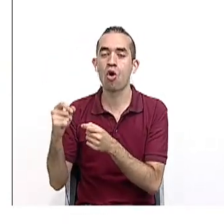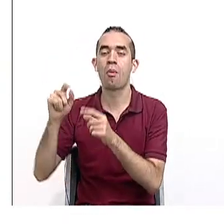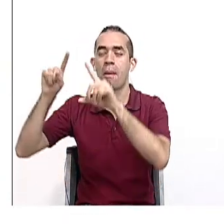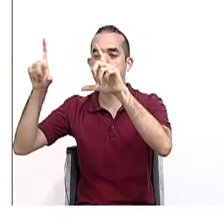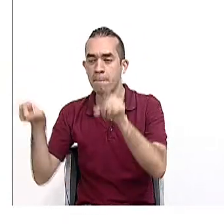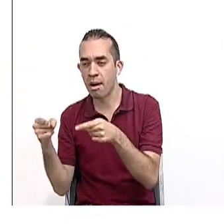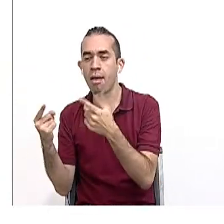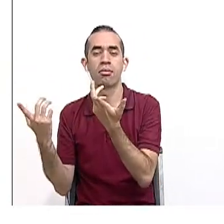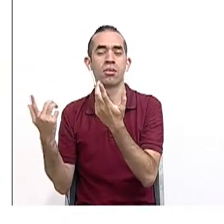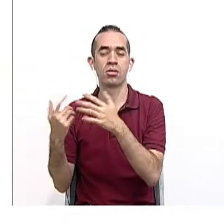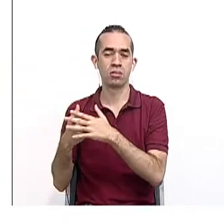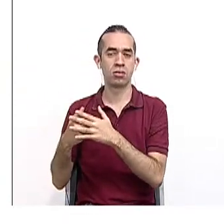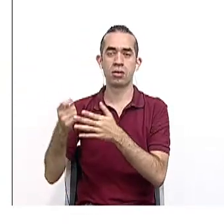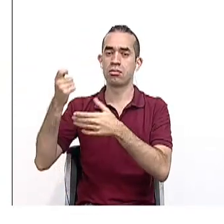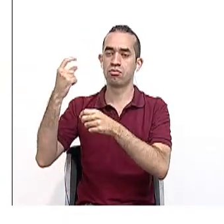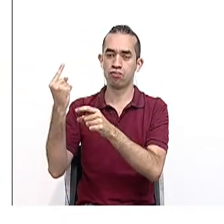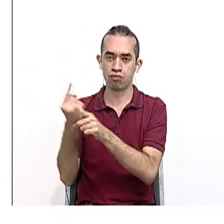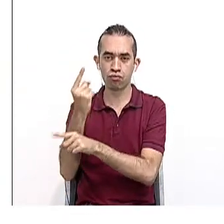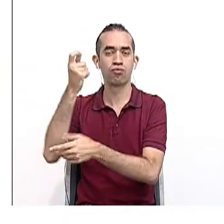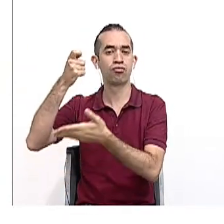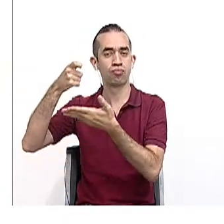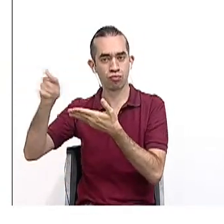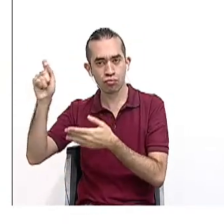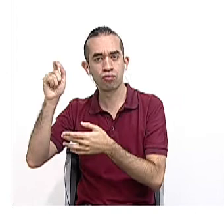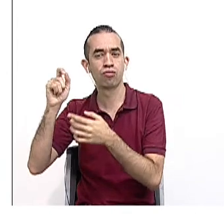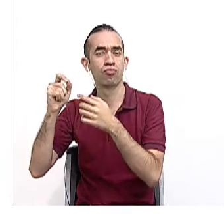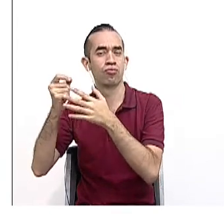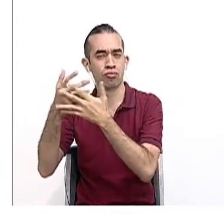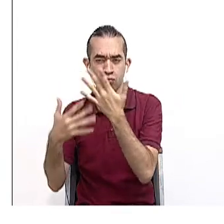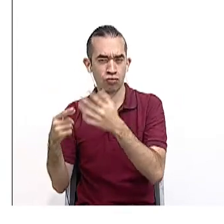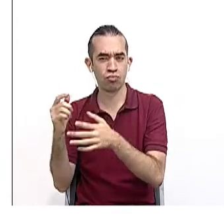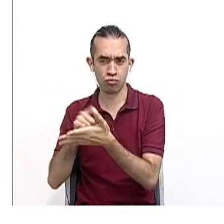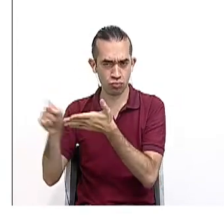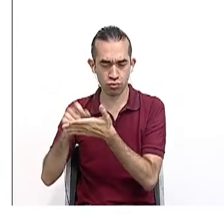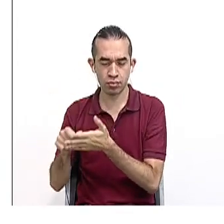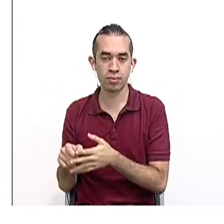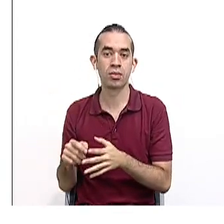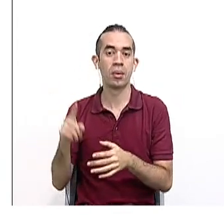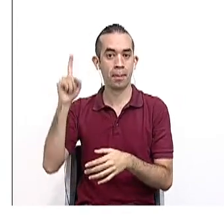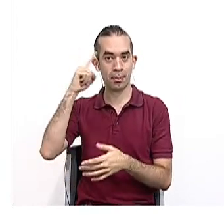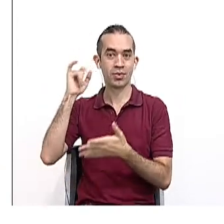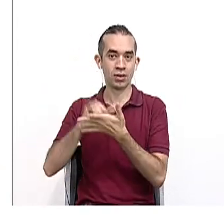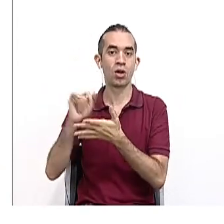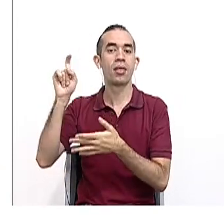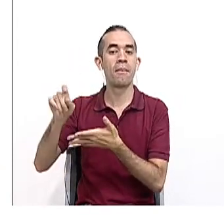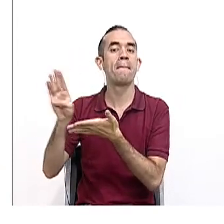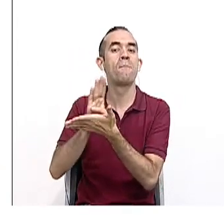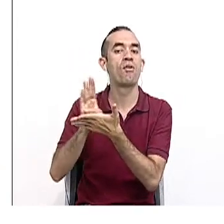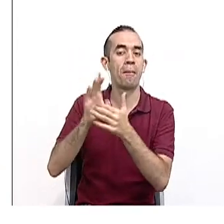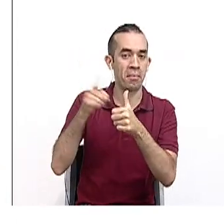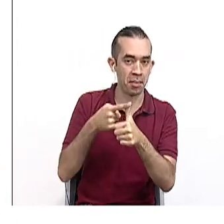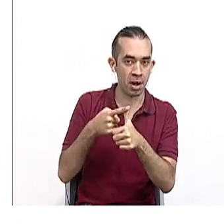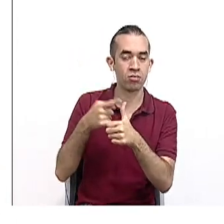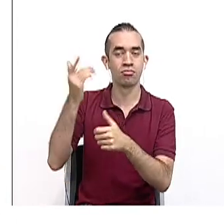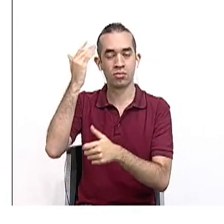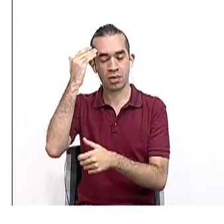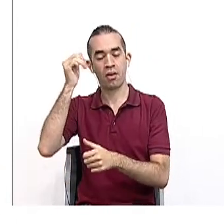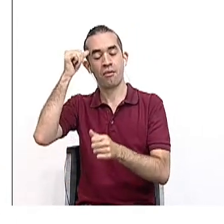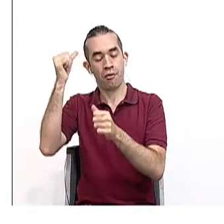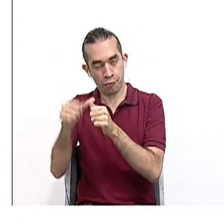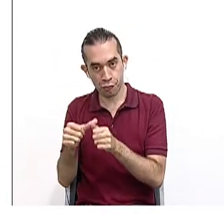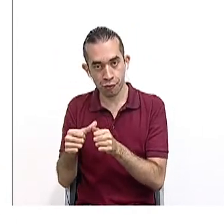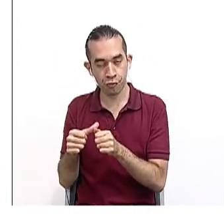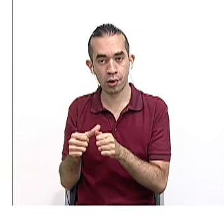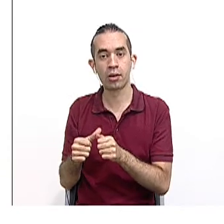y recordar que escribir un texto es un acto comunicativo y que tenemos que tener